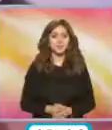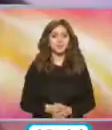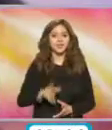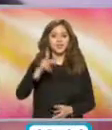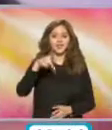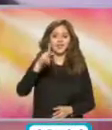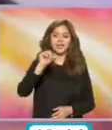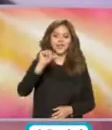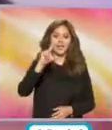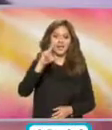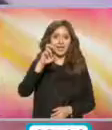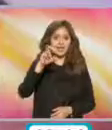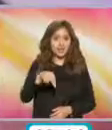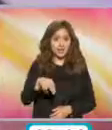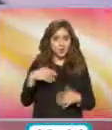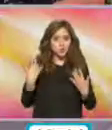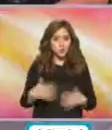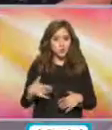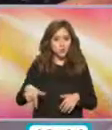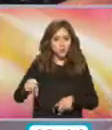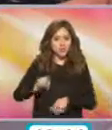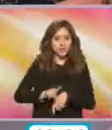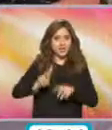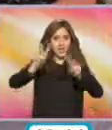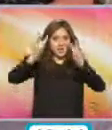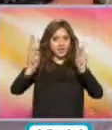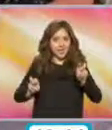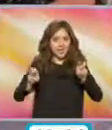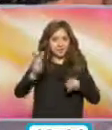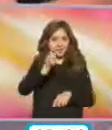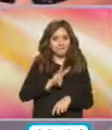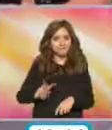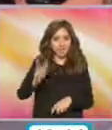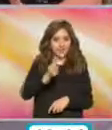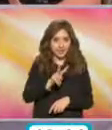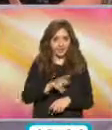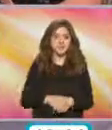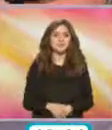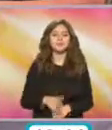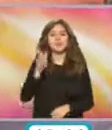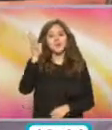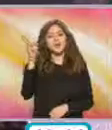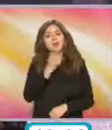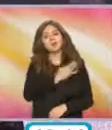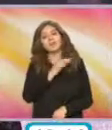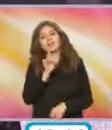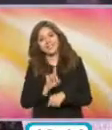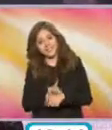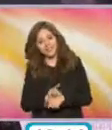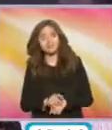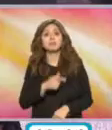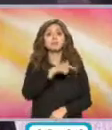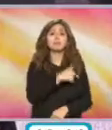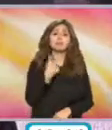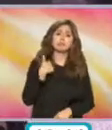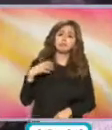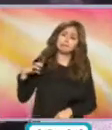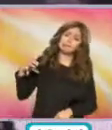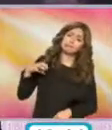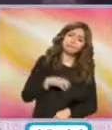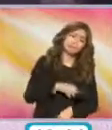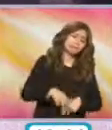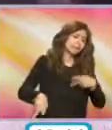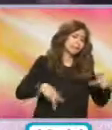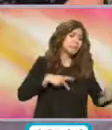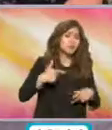Karen Chasek, ¿qué tema has traído este viernes? Buenos días. A mí en lo personal el fútbol me apasiona, me hace gritar, me hace, bueno,